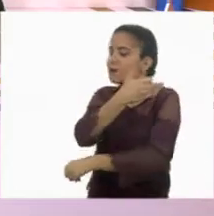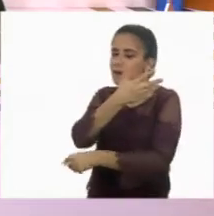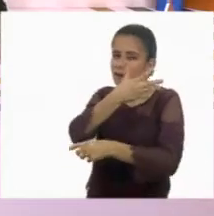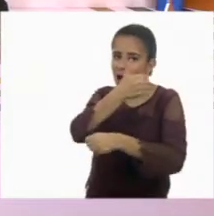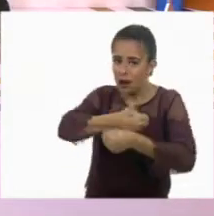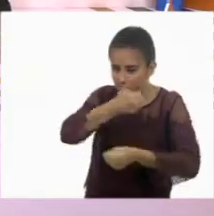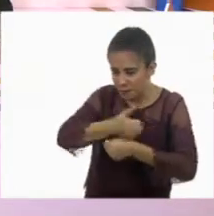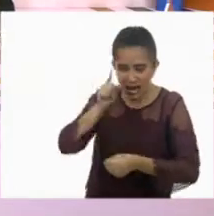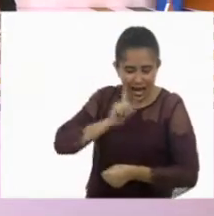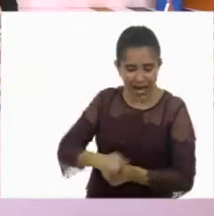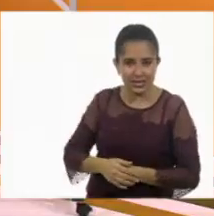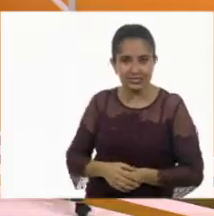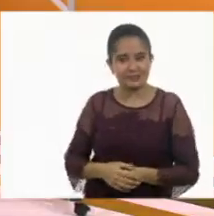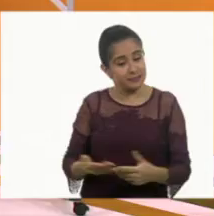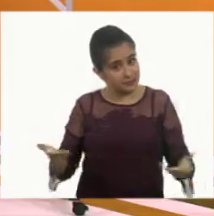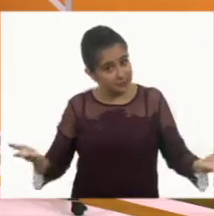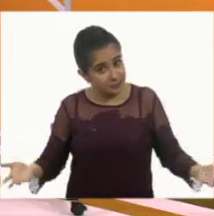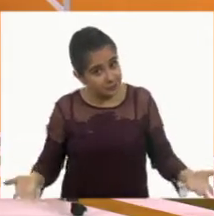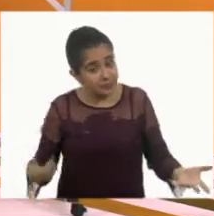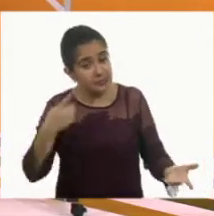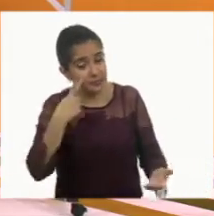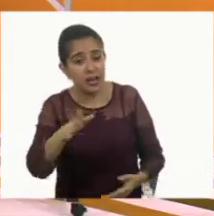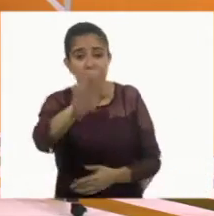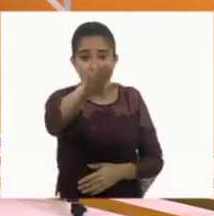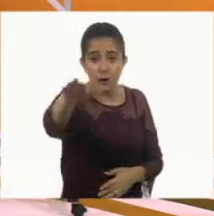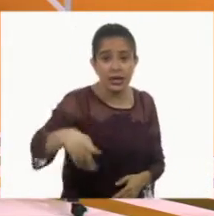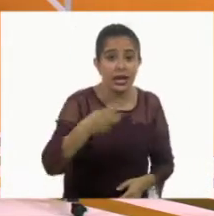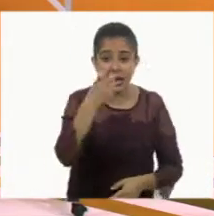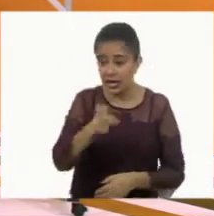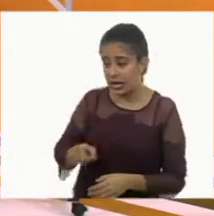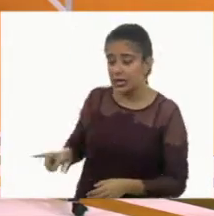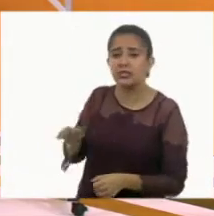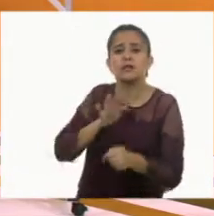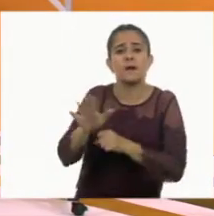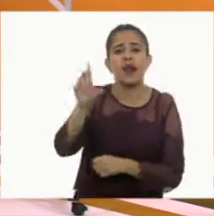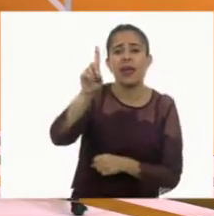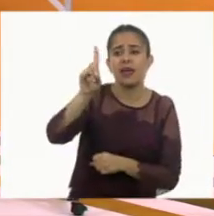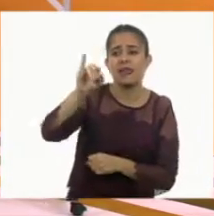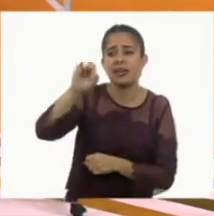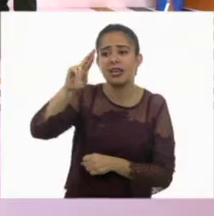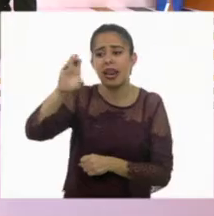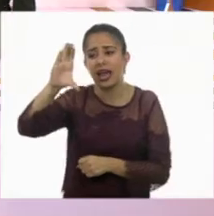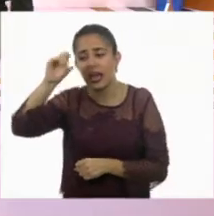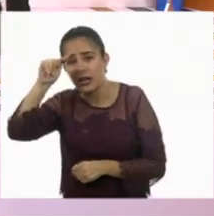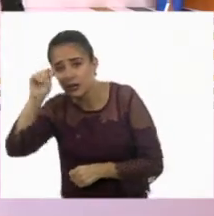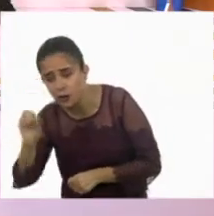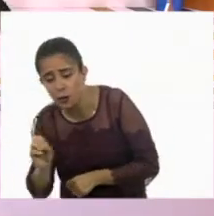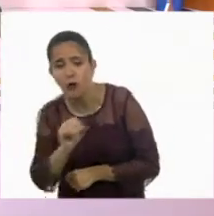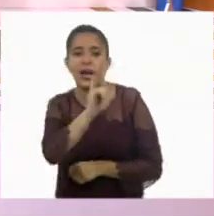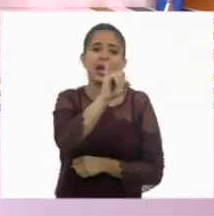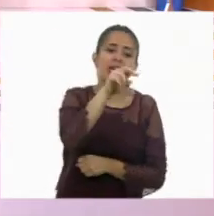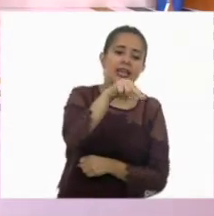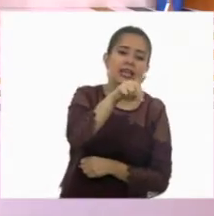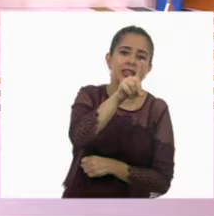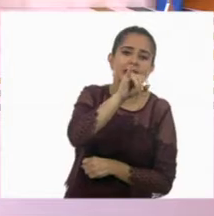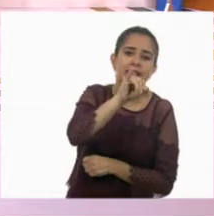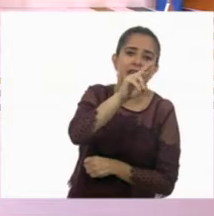niños... Ustedes díganme si es un discurso directo o indirecto. A ver.